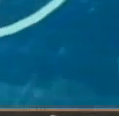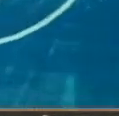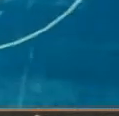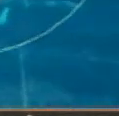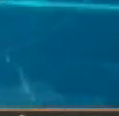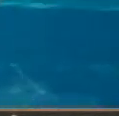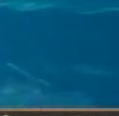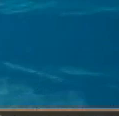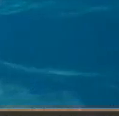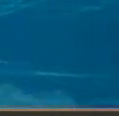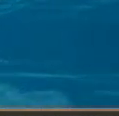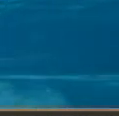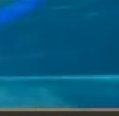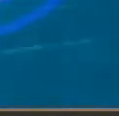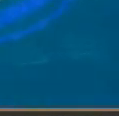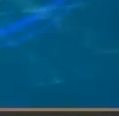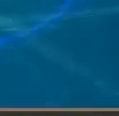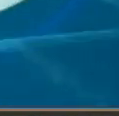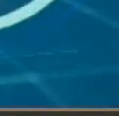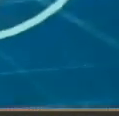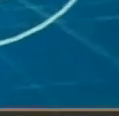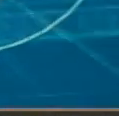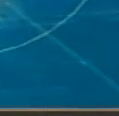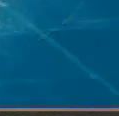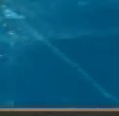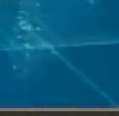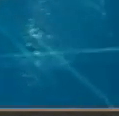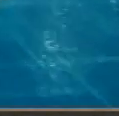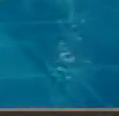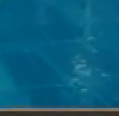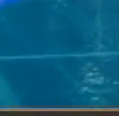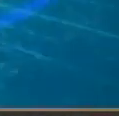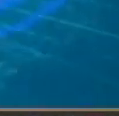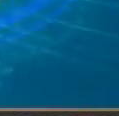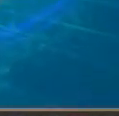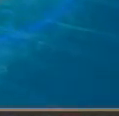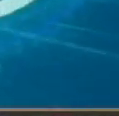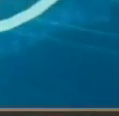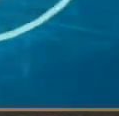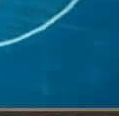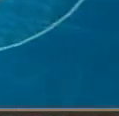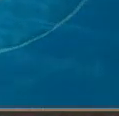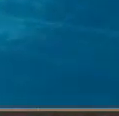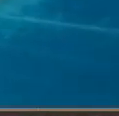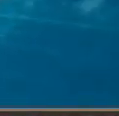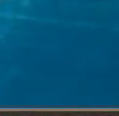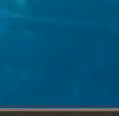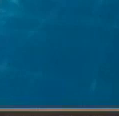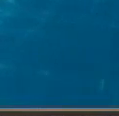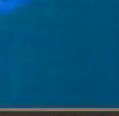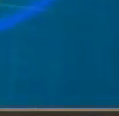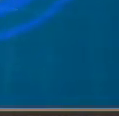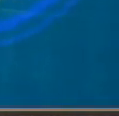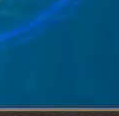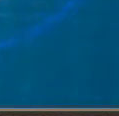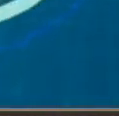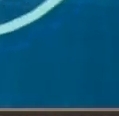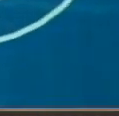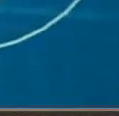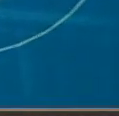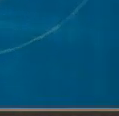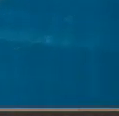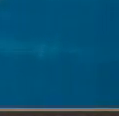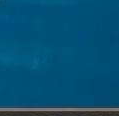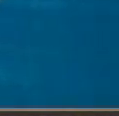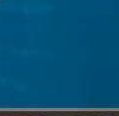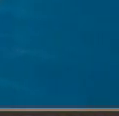principio, no haya dudas y quede determinada de manera absoluta la veracidad de